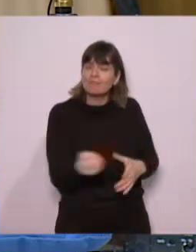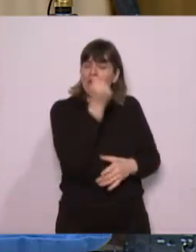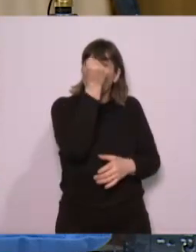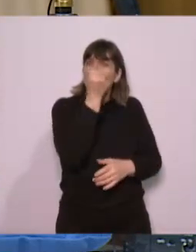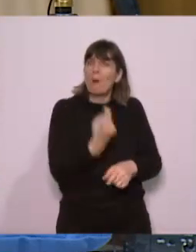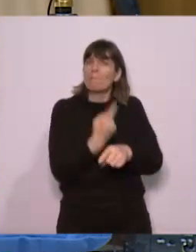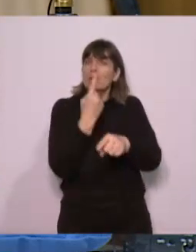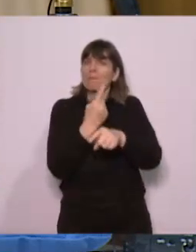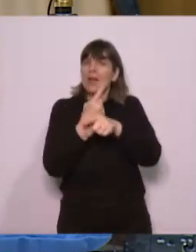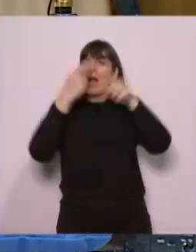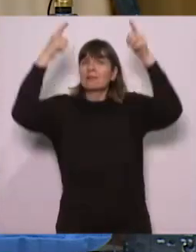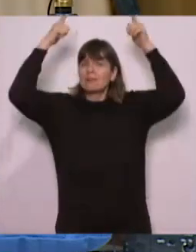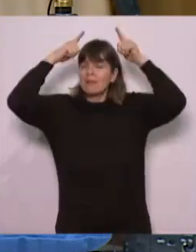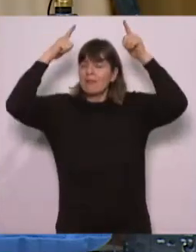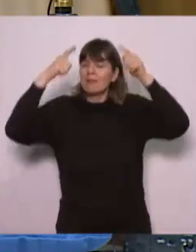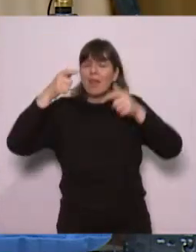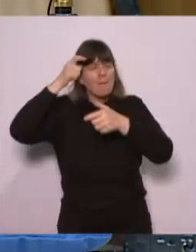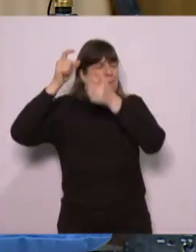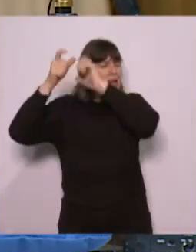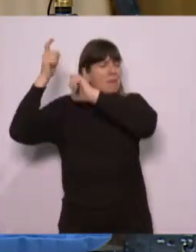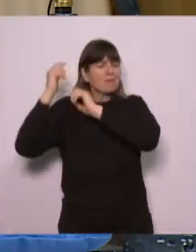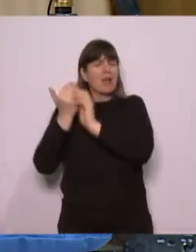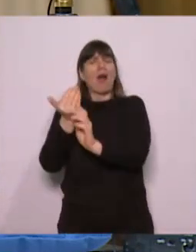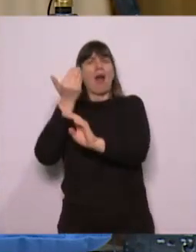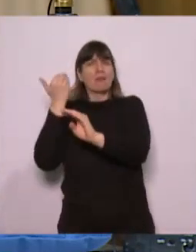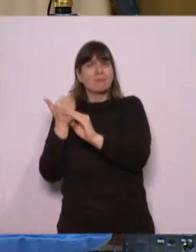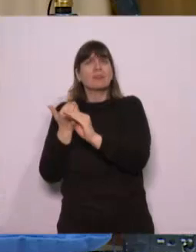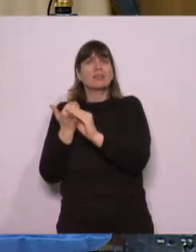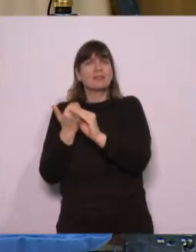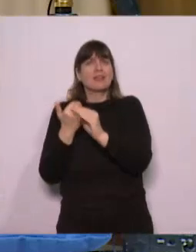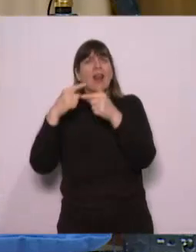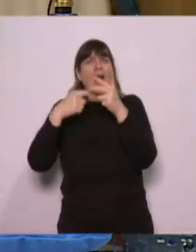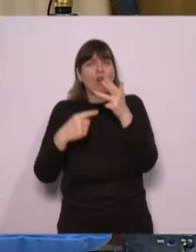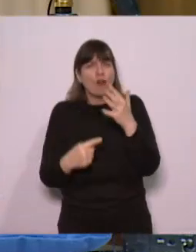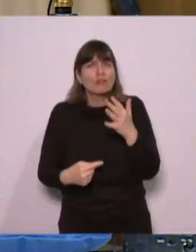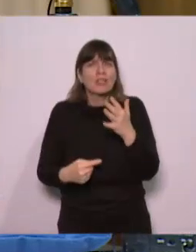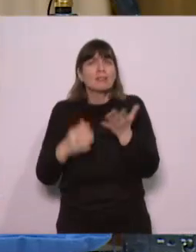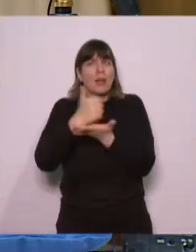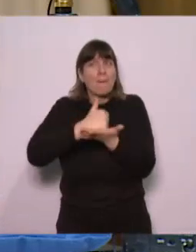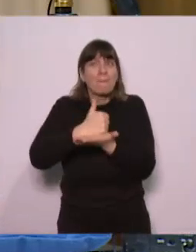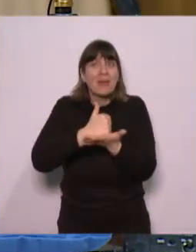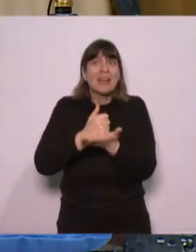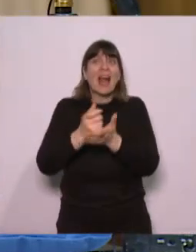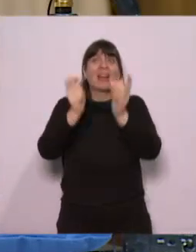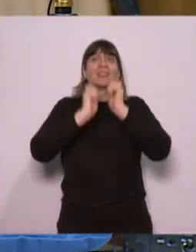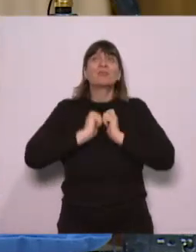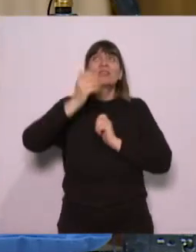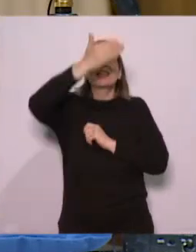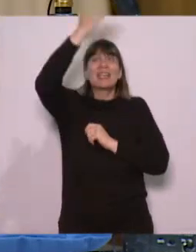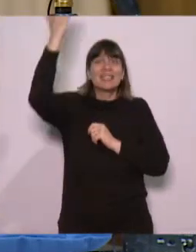primera y experimenta anticipadamente los bienes que espera recibir en el